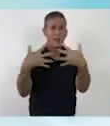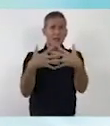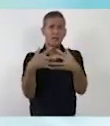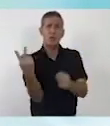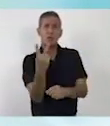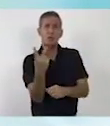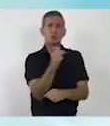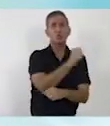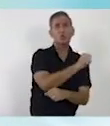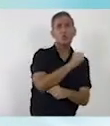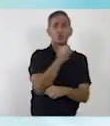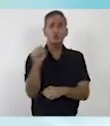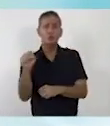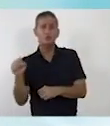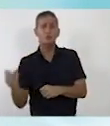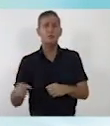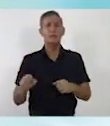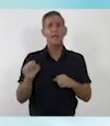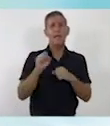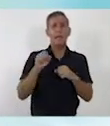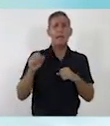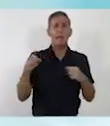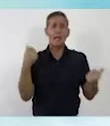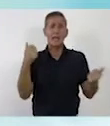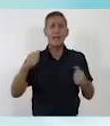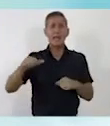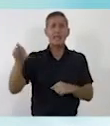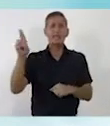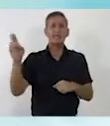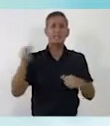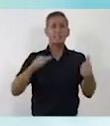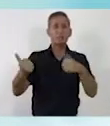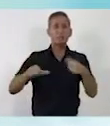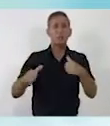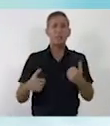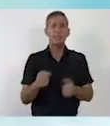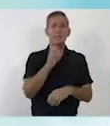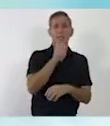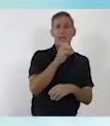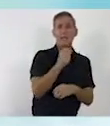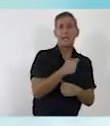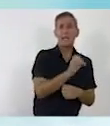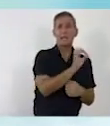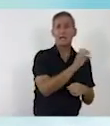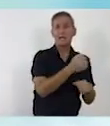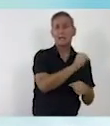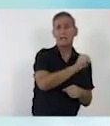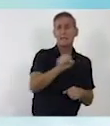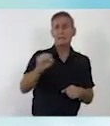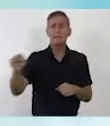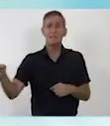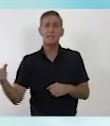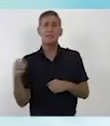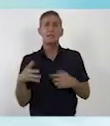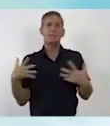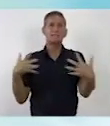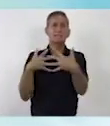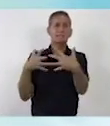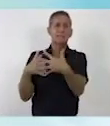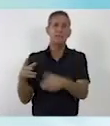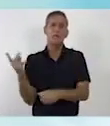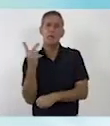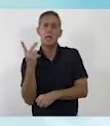de dos sustancias que intervengan en una reacción química y las cantidades de sustancias que corresponden a esas dos sustancias que yo